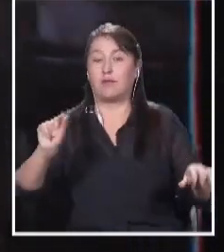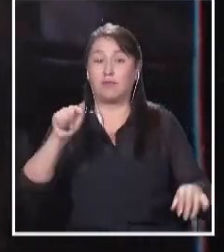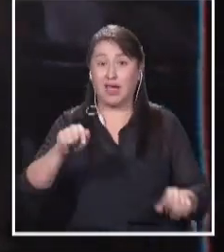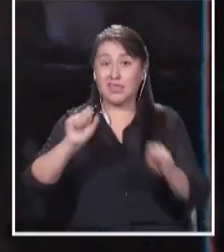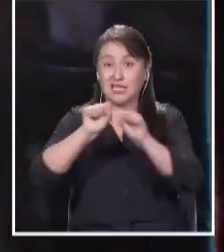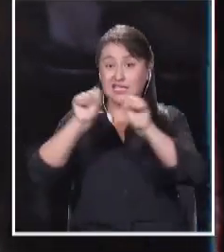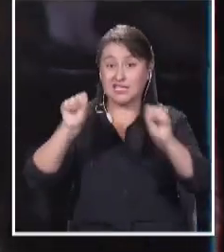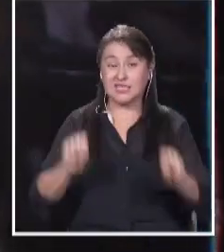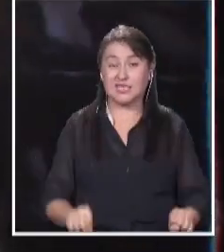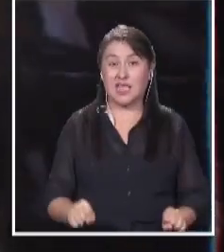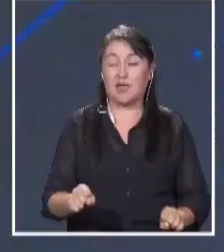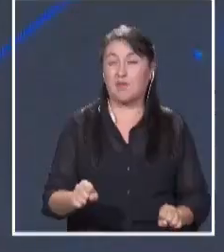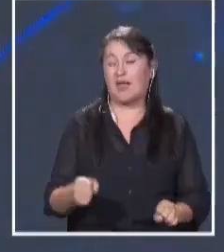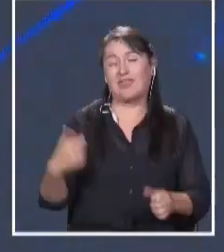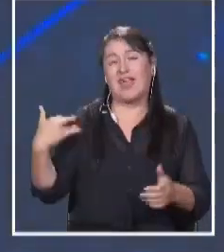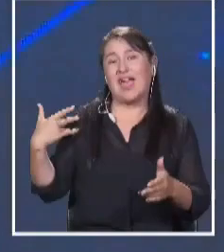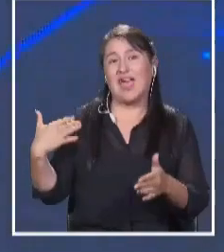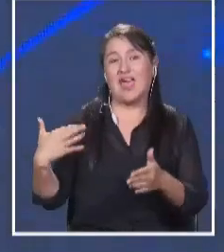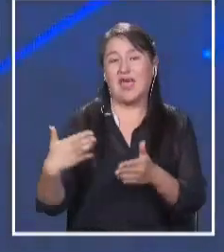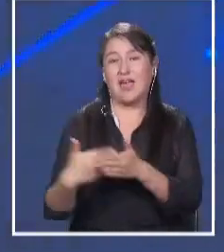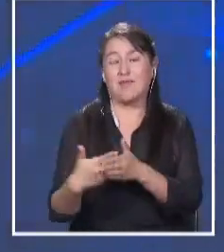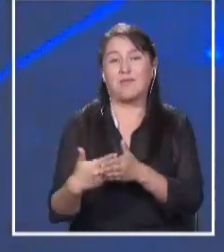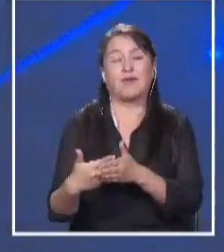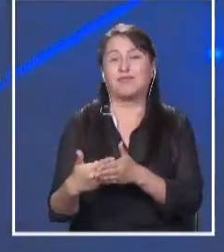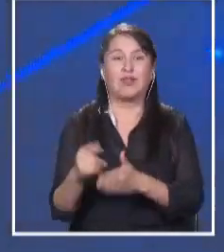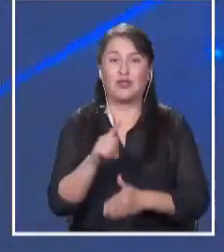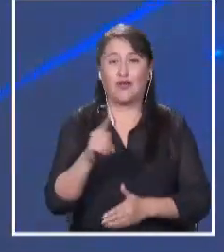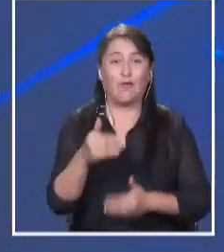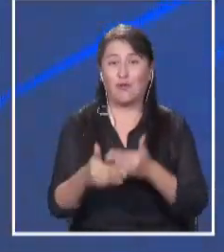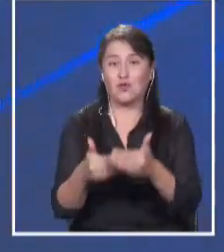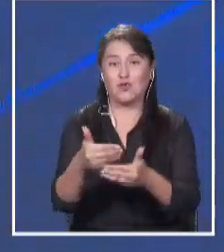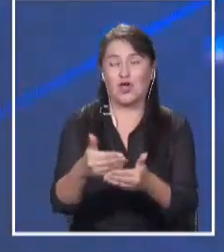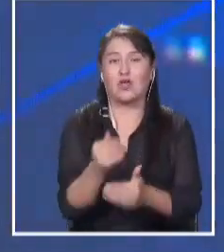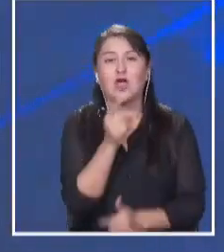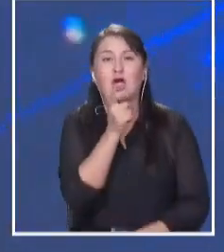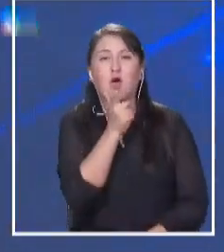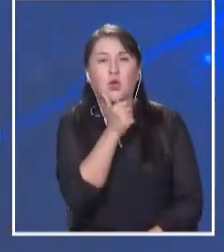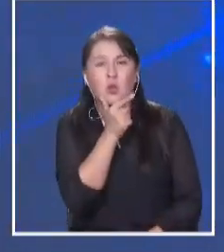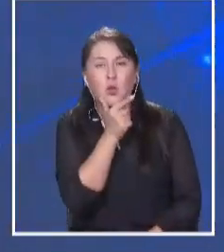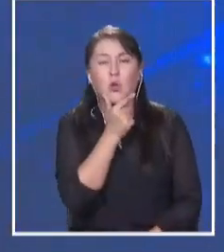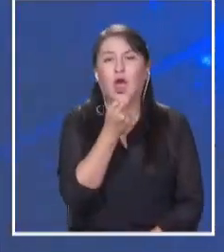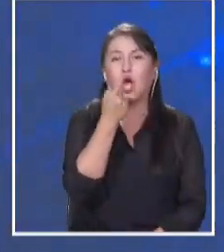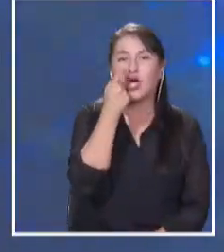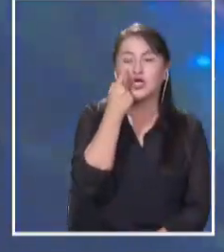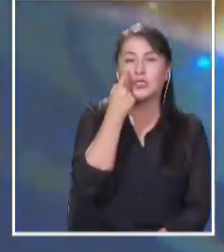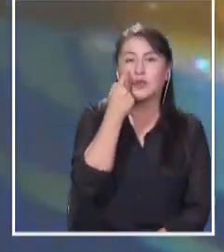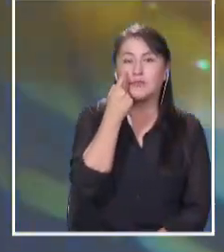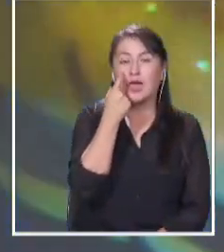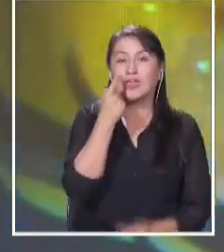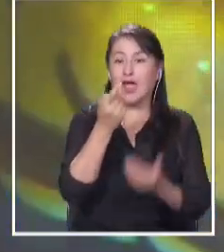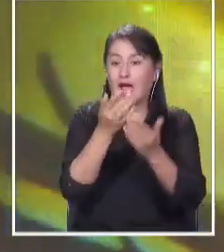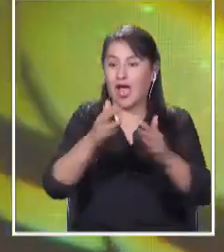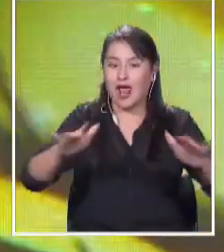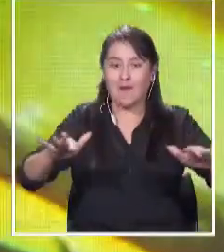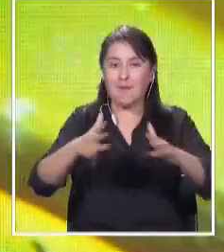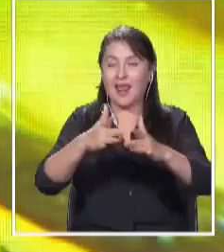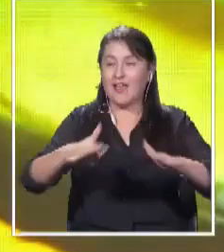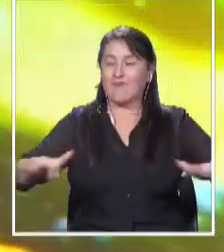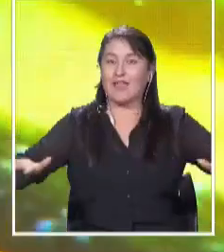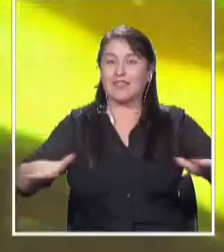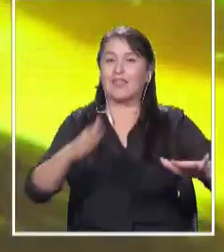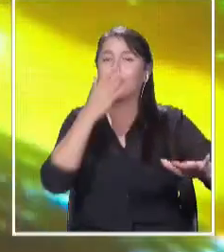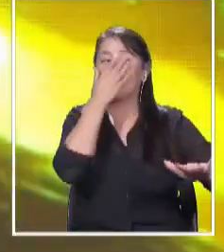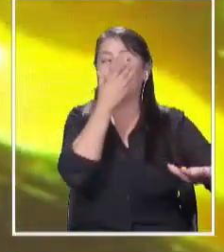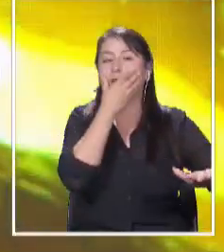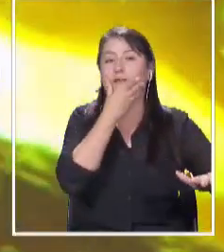desde hace rato, porque todavía sigue habiendo dudas, todavía sigue existiendo falta de conocimiento sobre las maravillas del océano que hay acá y pasa en muchos